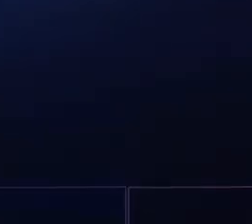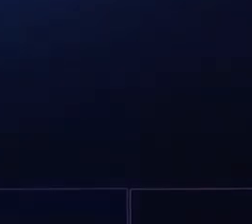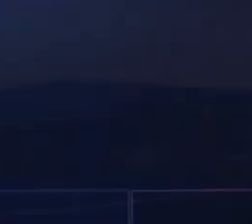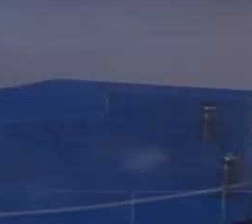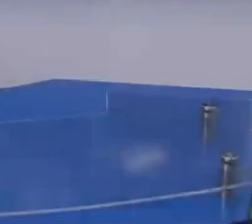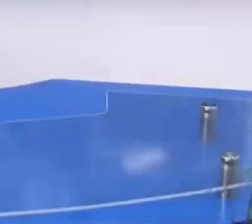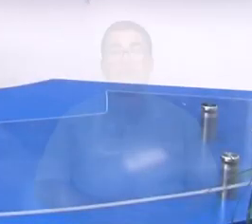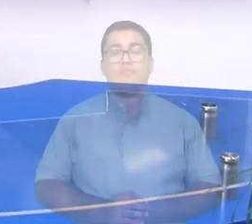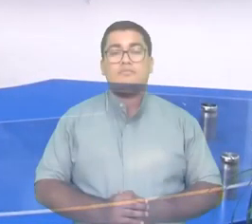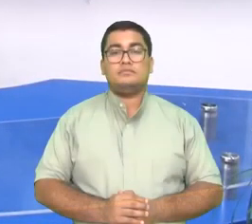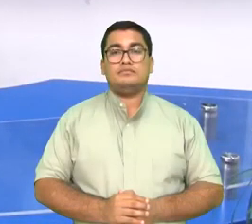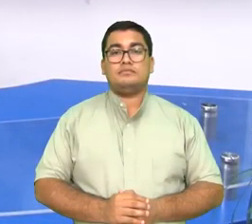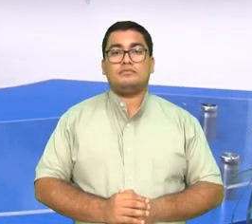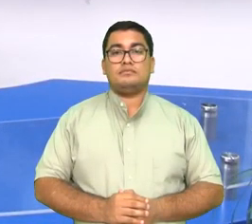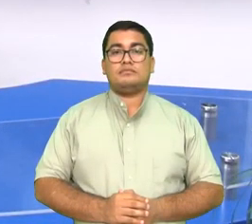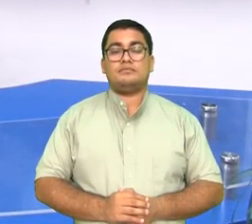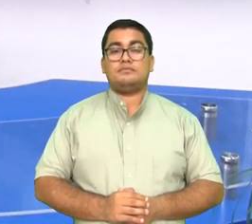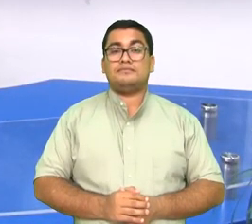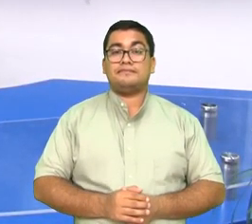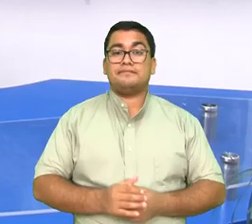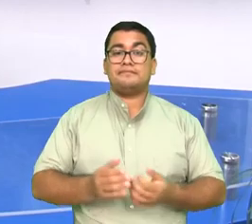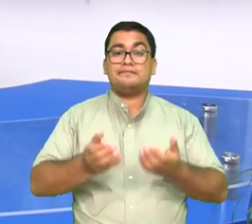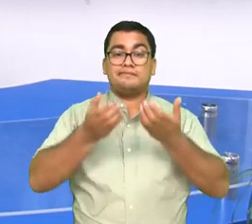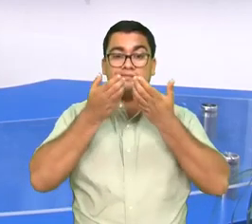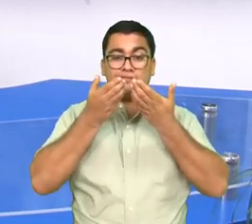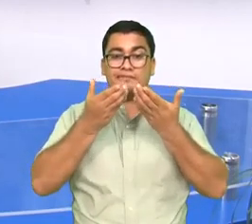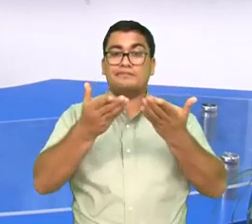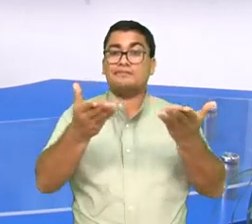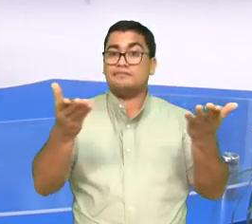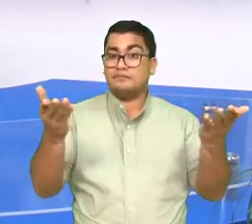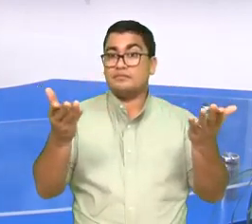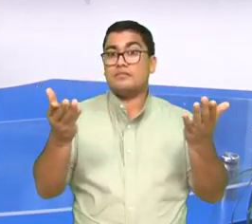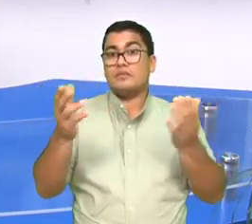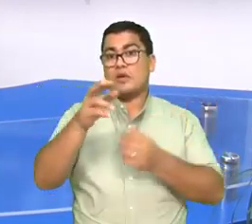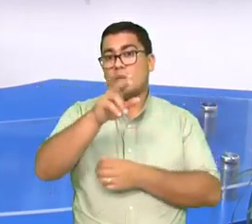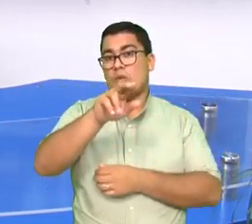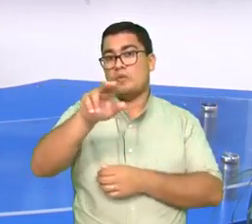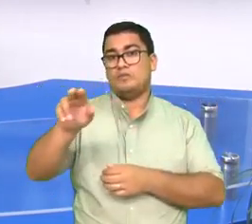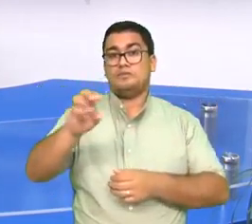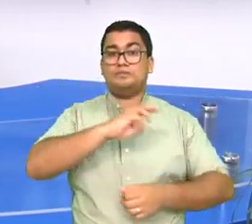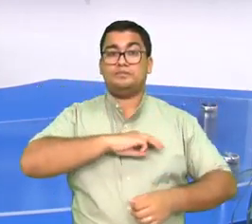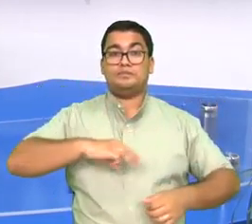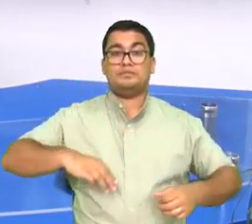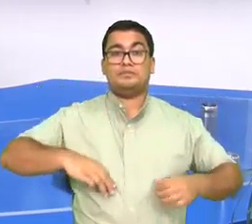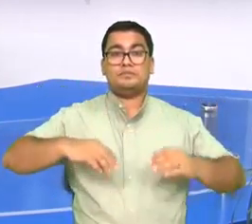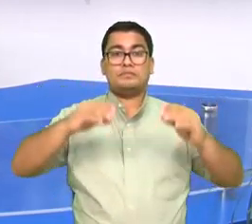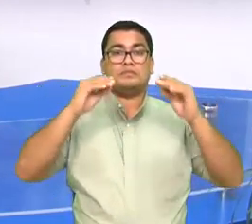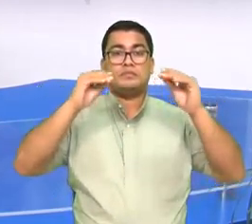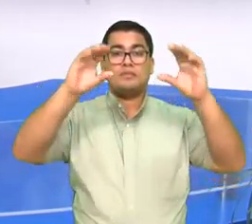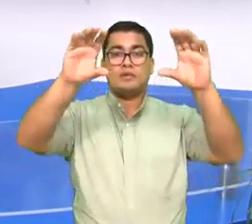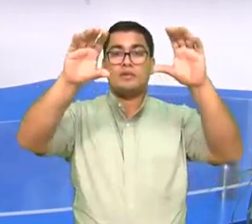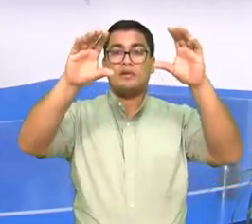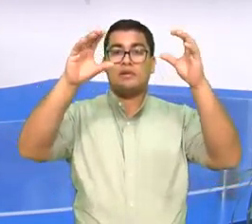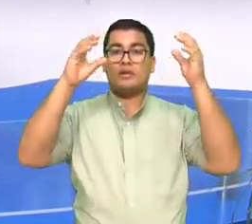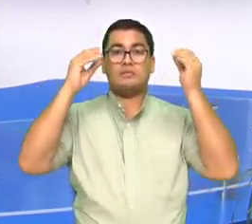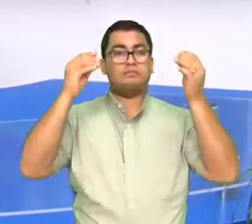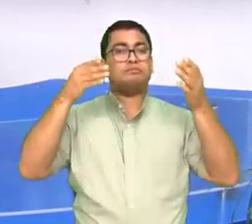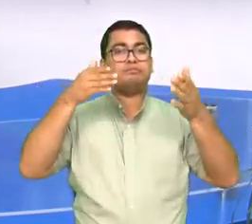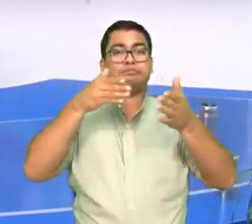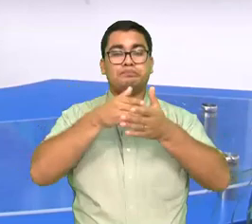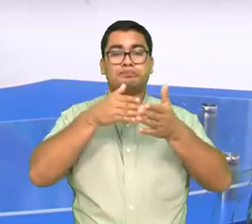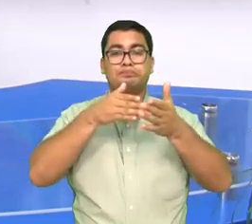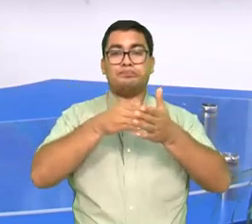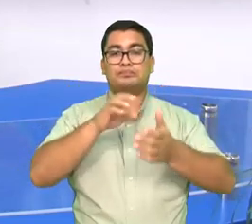En informaciones del mismo orden, el Ministerio de Educación suspendió las clases en